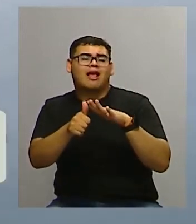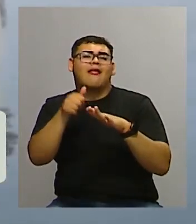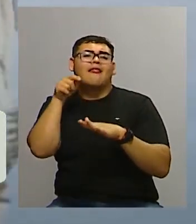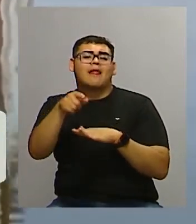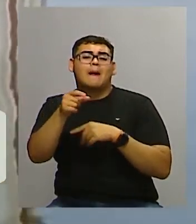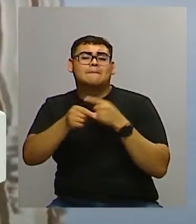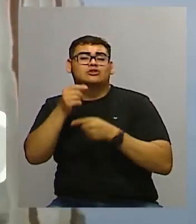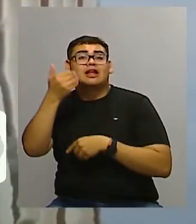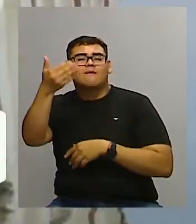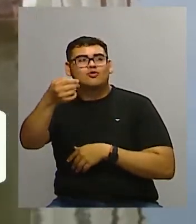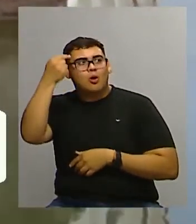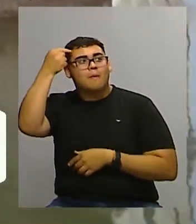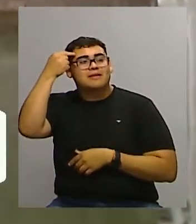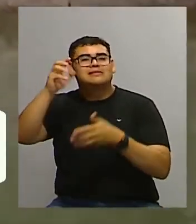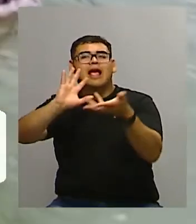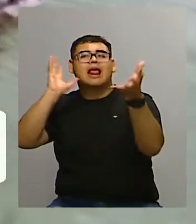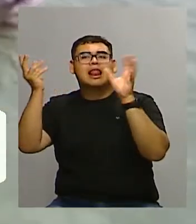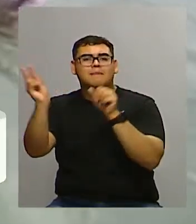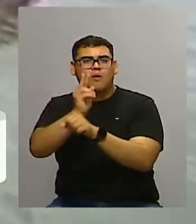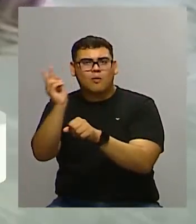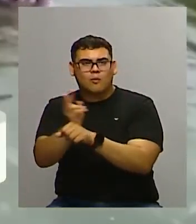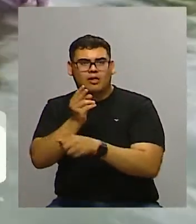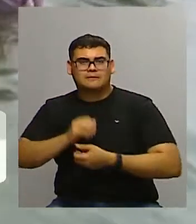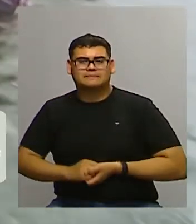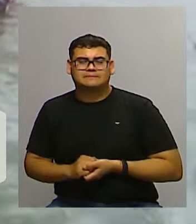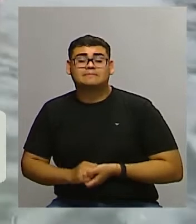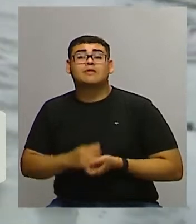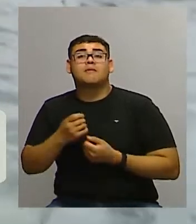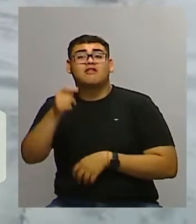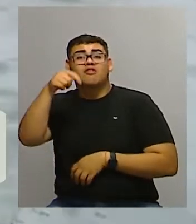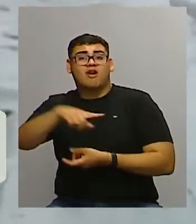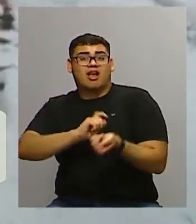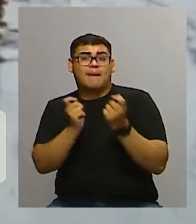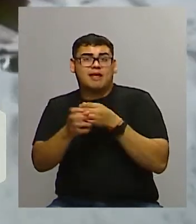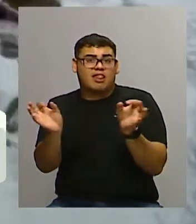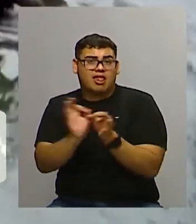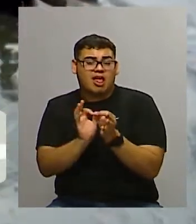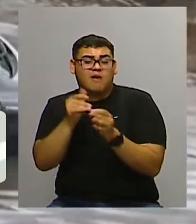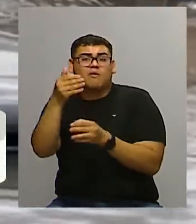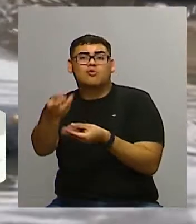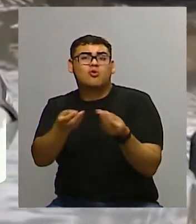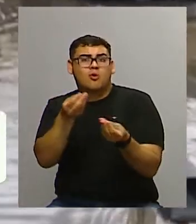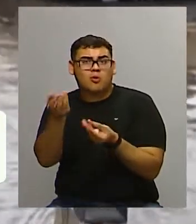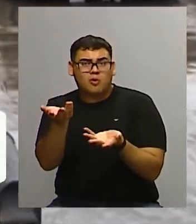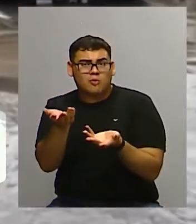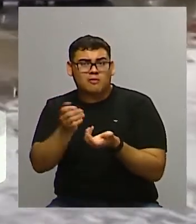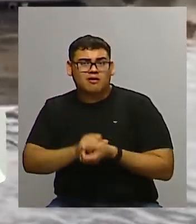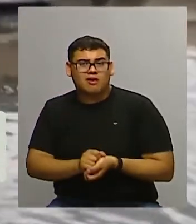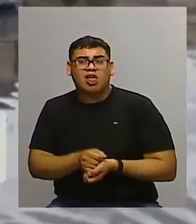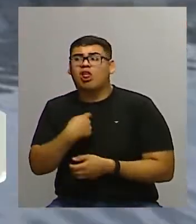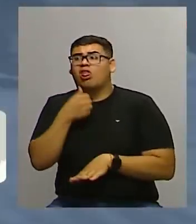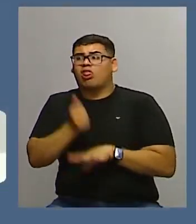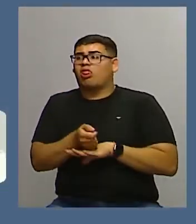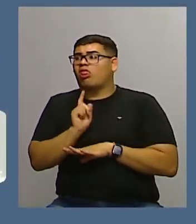y presentes si no cambiamos lo que tenemos que enseñar para enfrentar la crisis climática. No podemos seguir parados en el mismo paradigma, ¿me explico? O